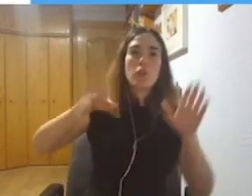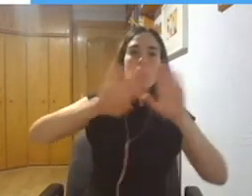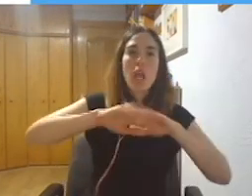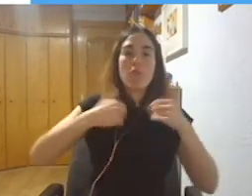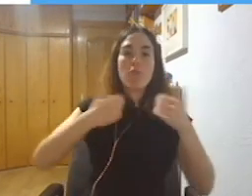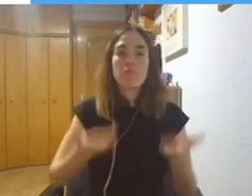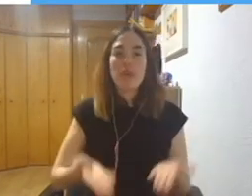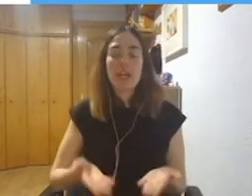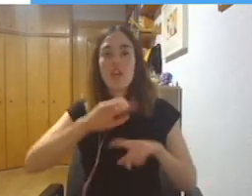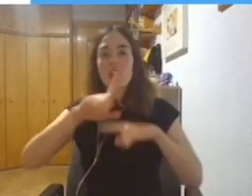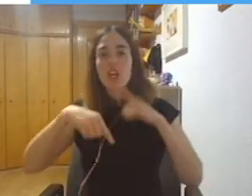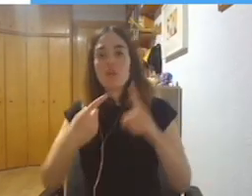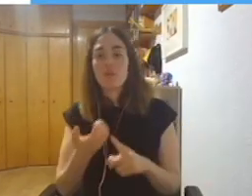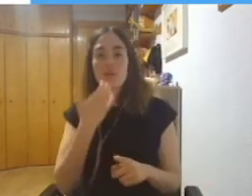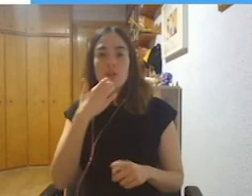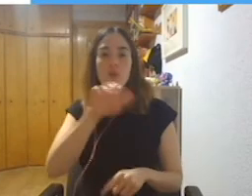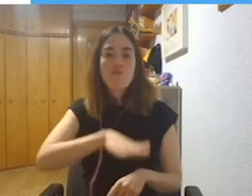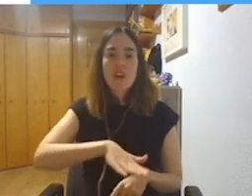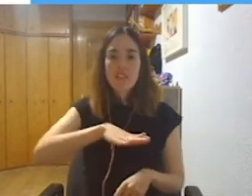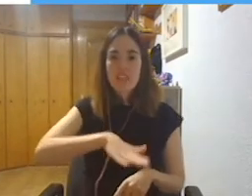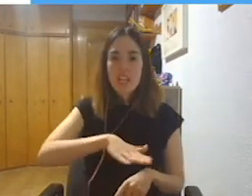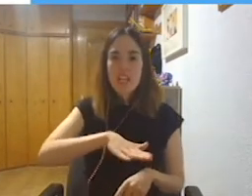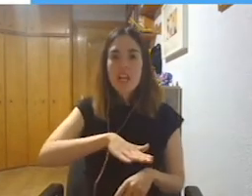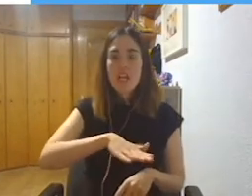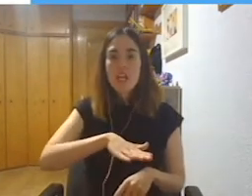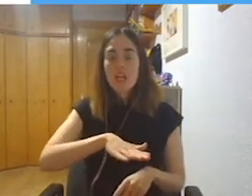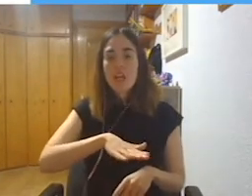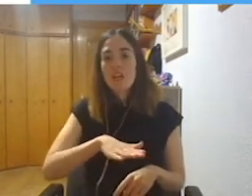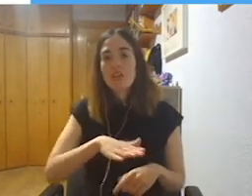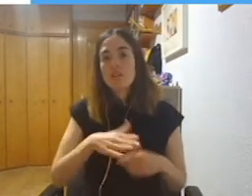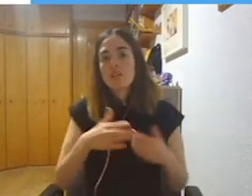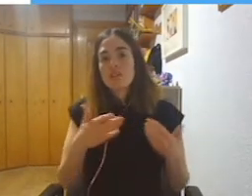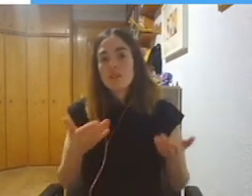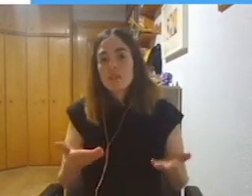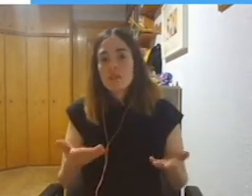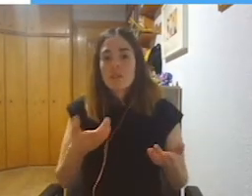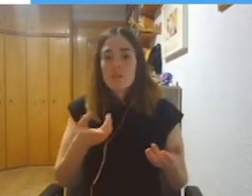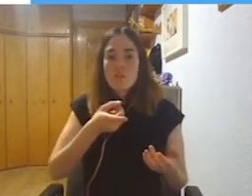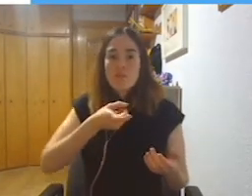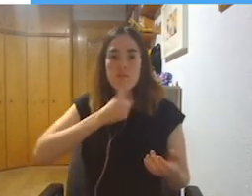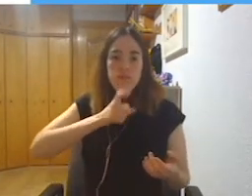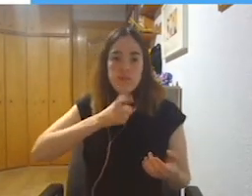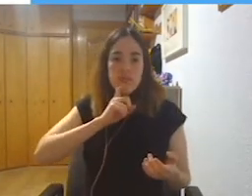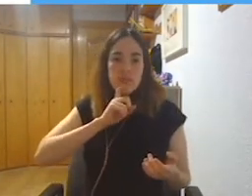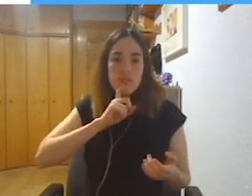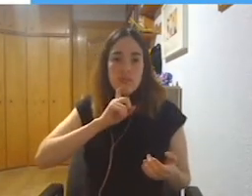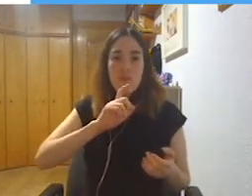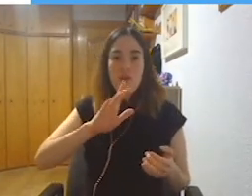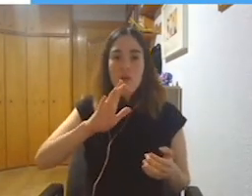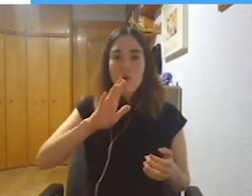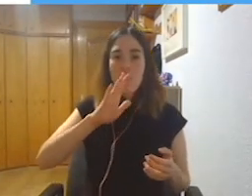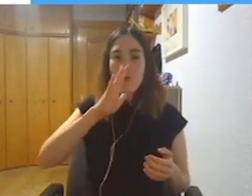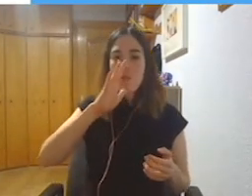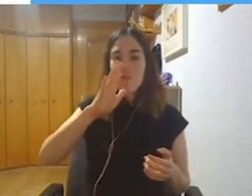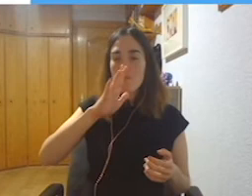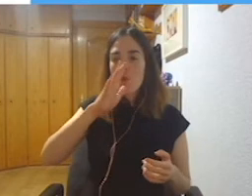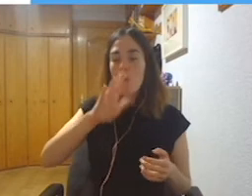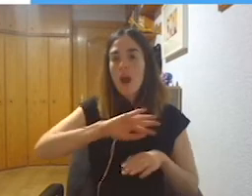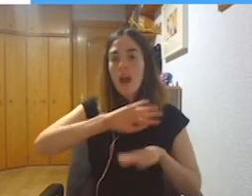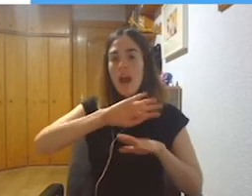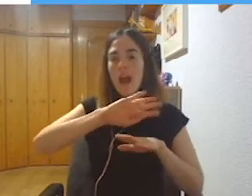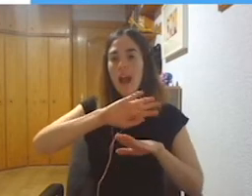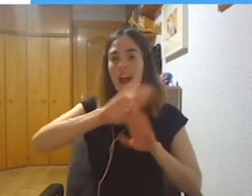canales infantiles pues ya hay más dificultad para que la interpretación